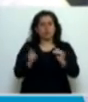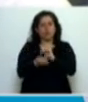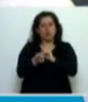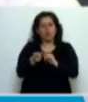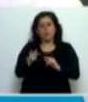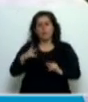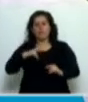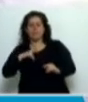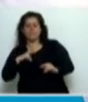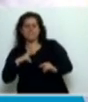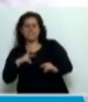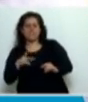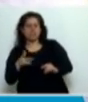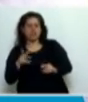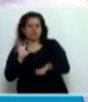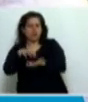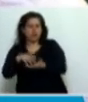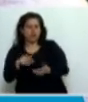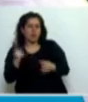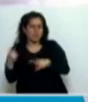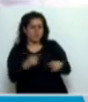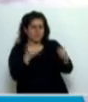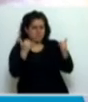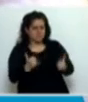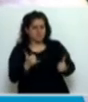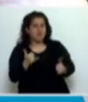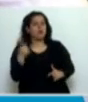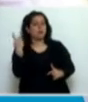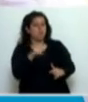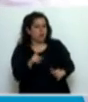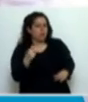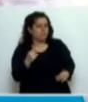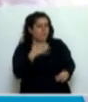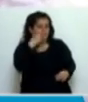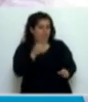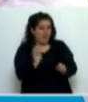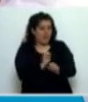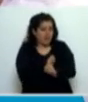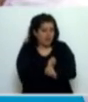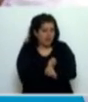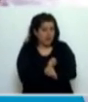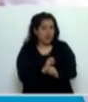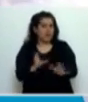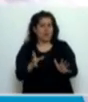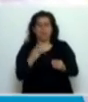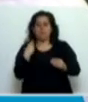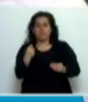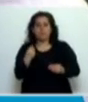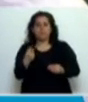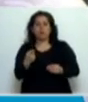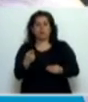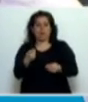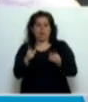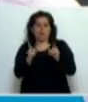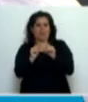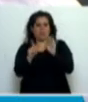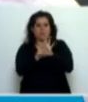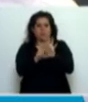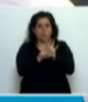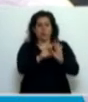privatización. Pero evidentemente esto es un grave error jurídico, por cuanto el artículo